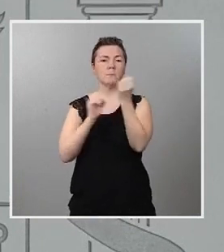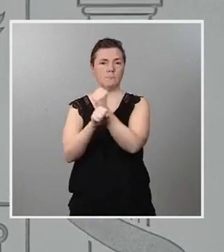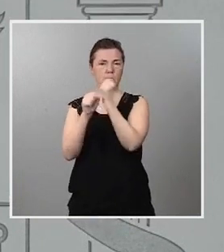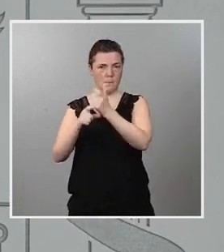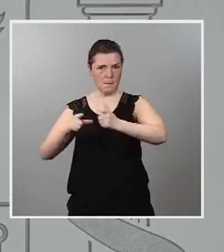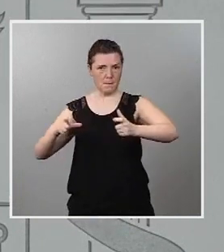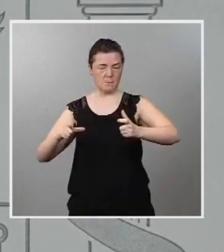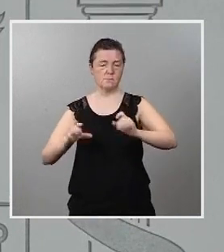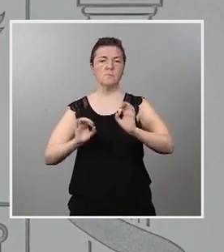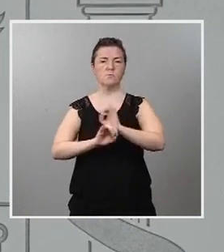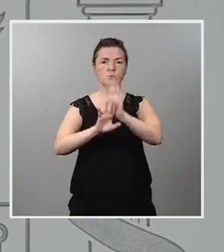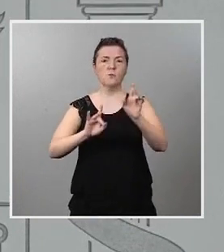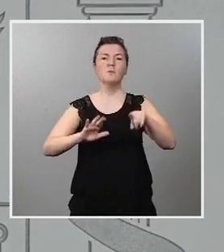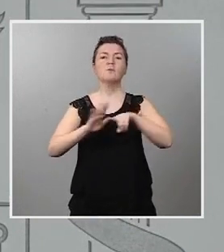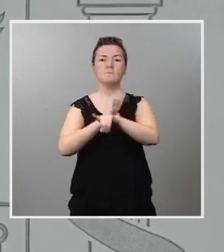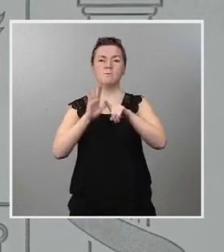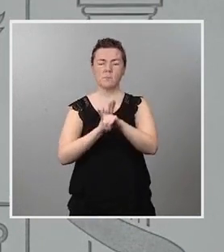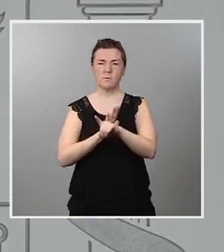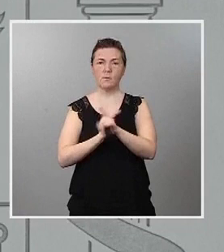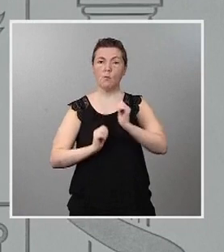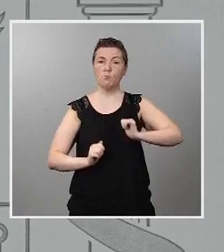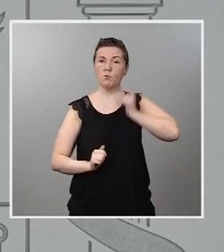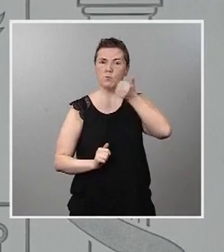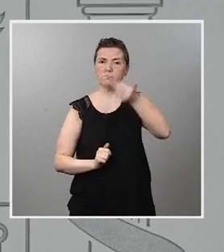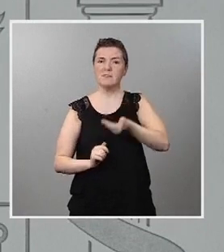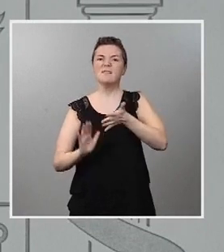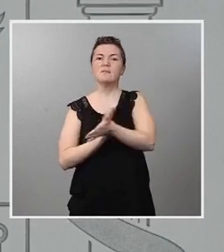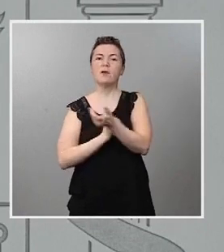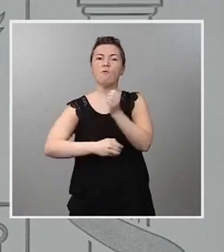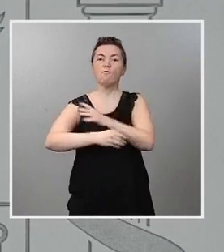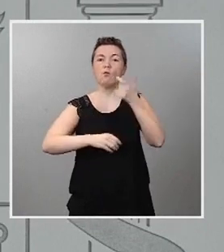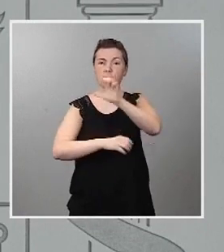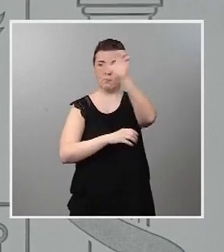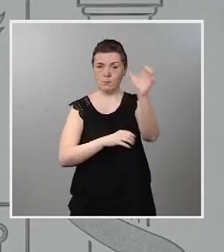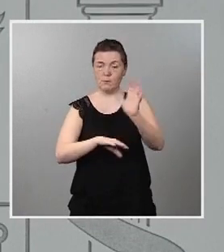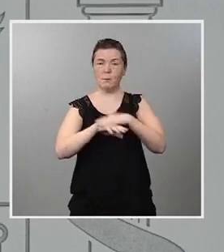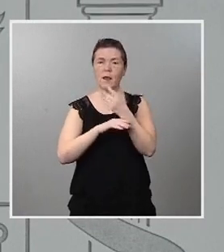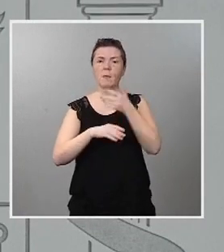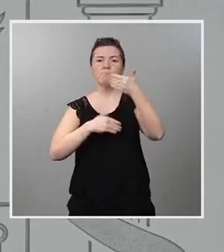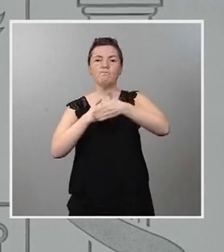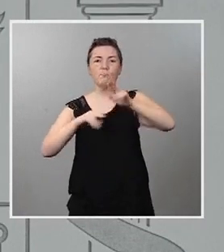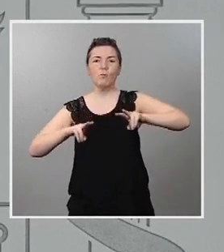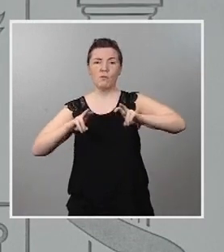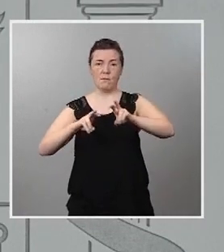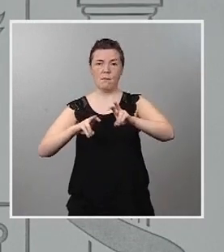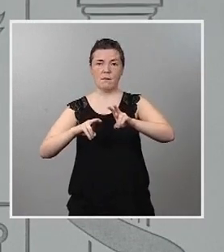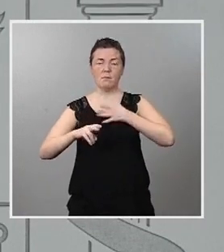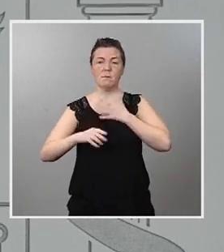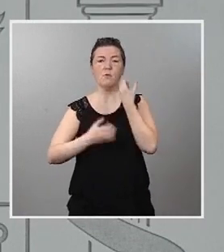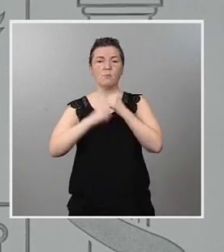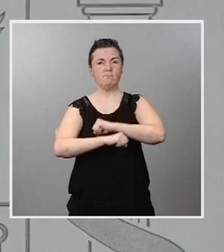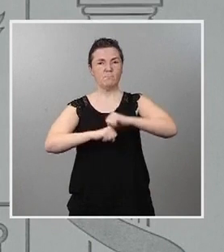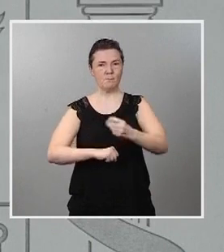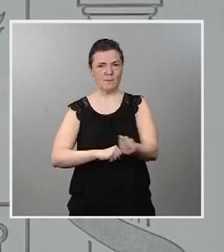alguna gestionar esa enorme oportunidad que representan los fondos europeos para modernizar y apuntalar aún más nuestra economía una